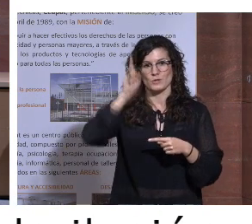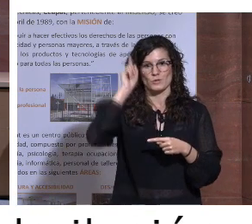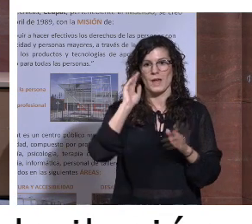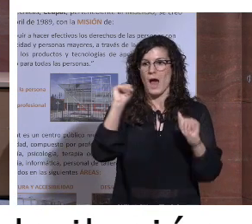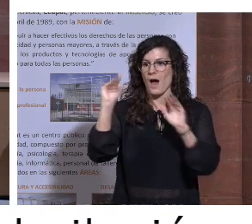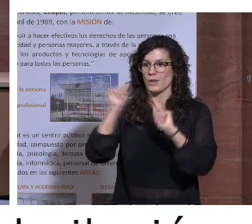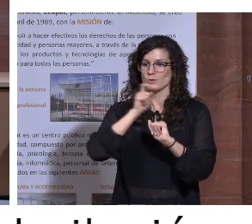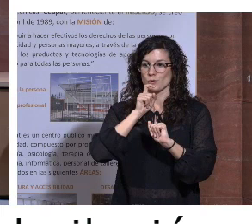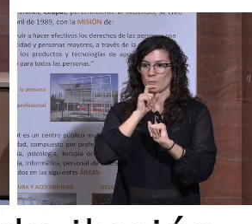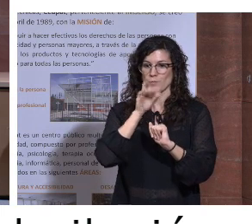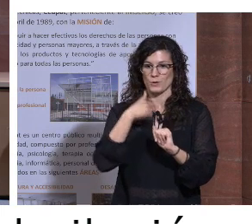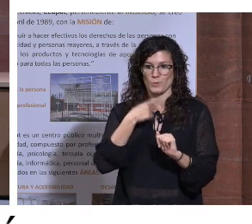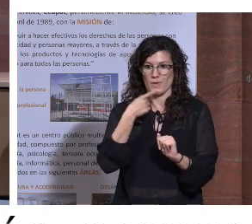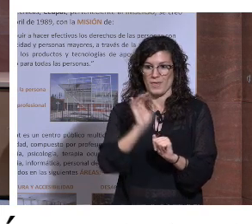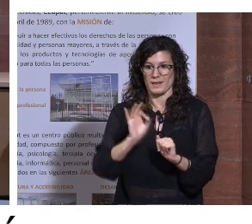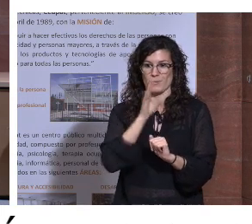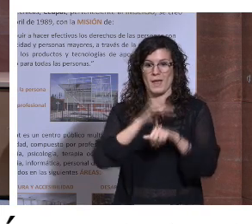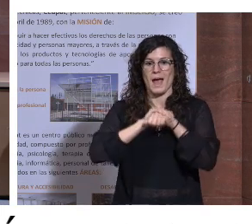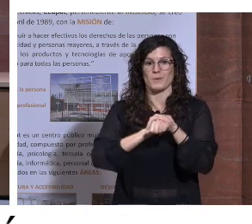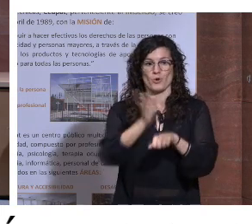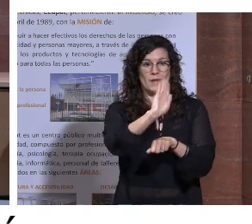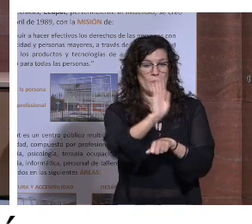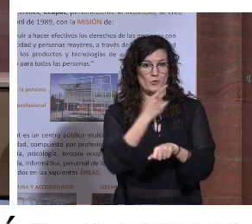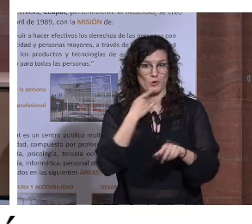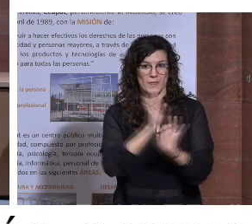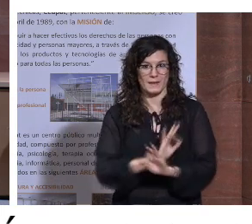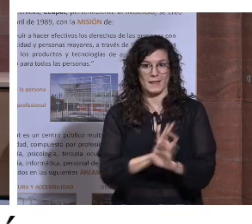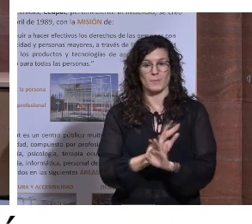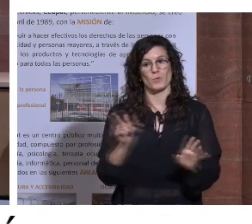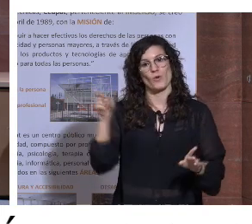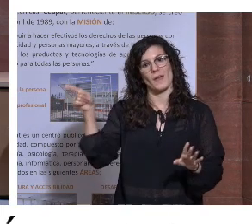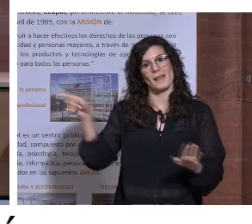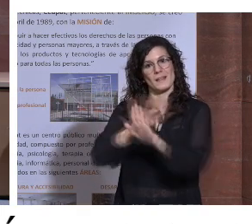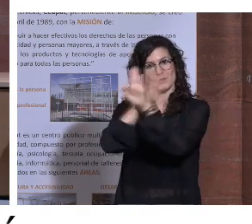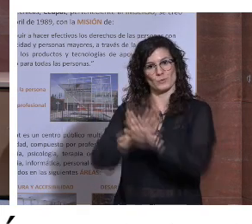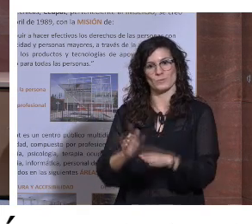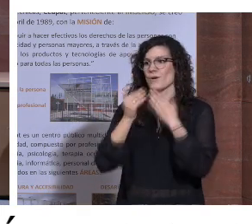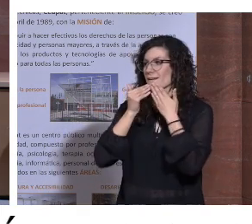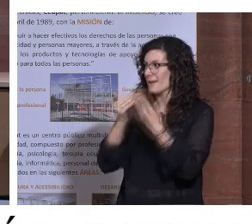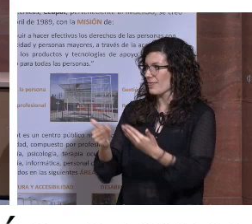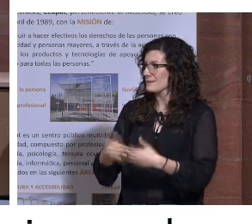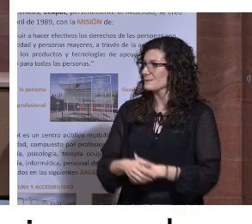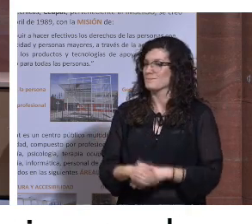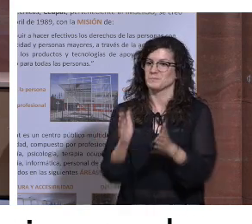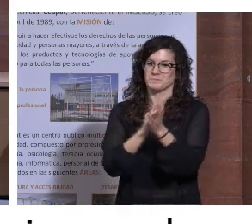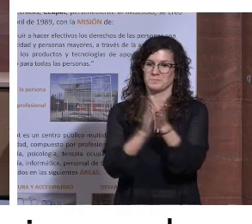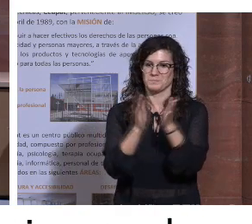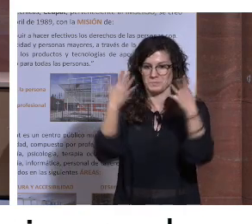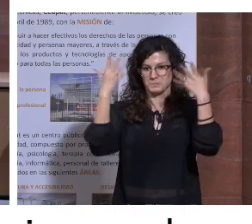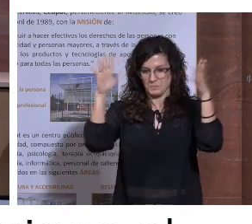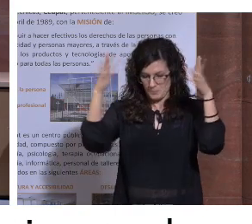porque no os diré adiós, porque entre amigos el adiós no existe, pero bueno, así será, digamos, la clausura. Gracias. Un aplauso.